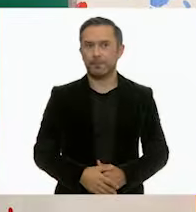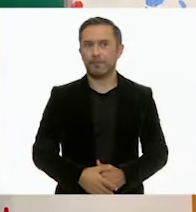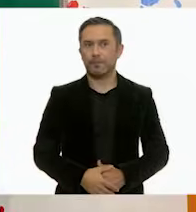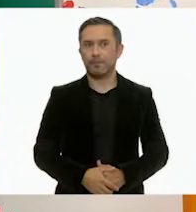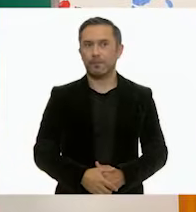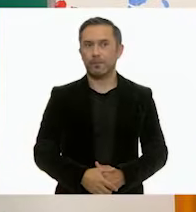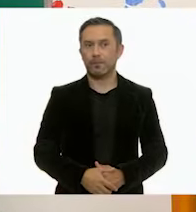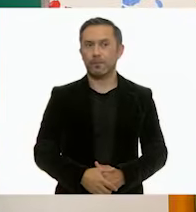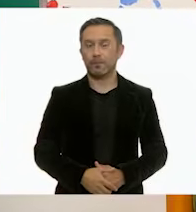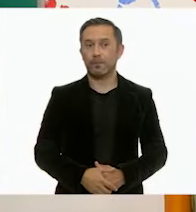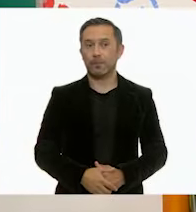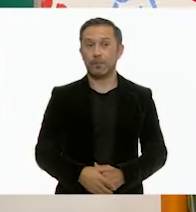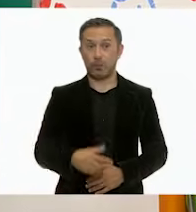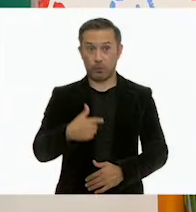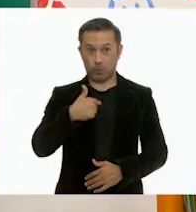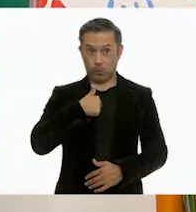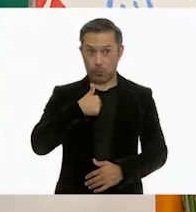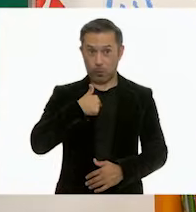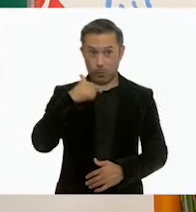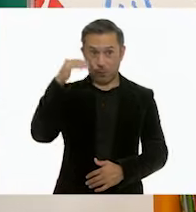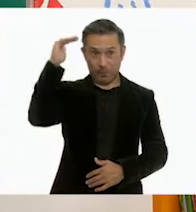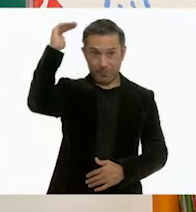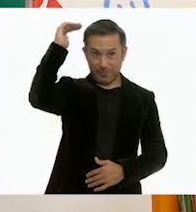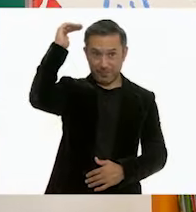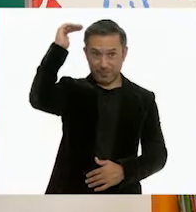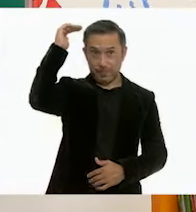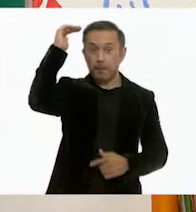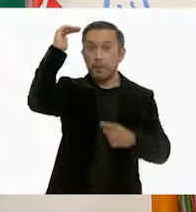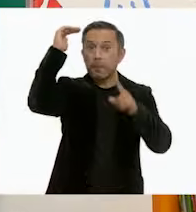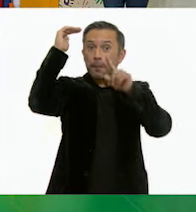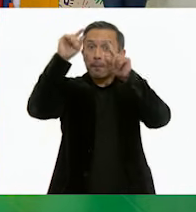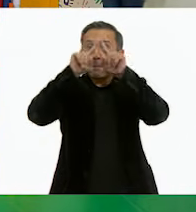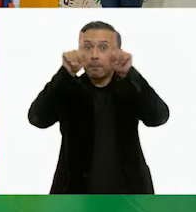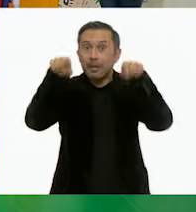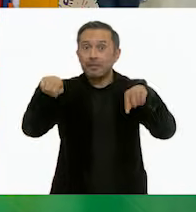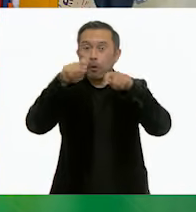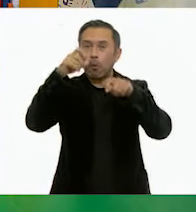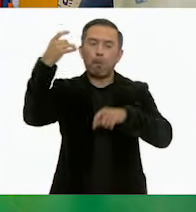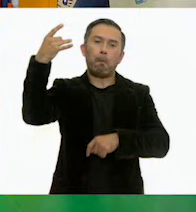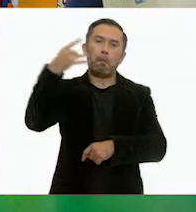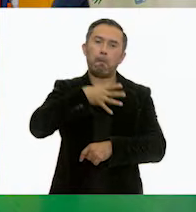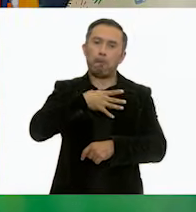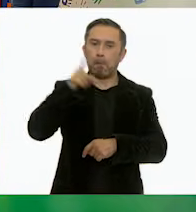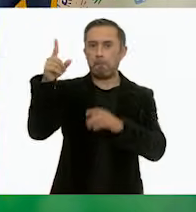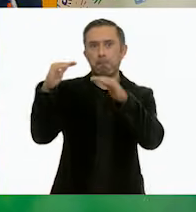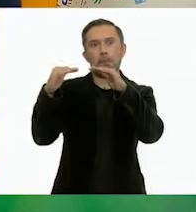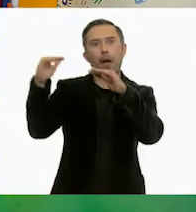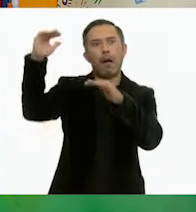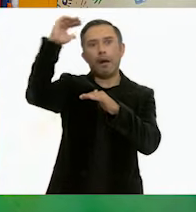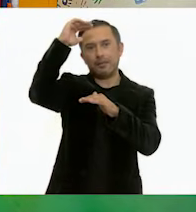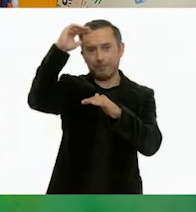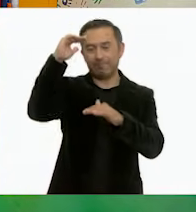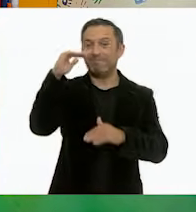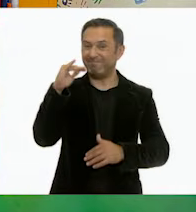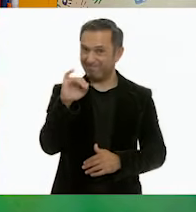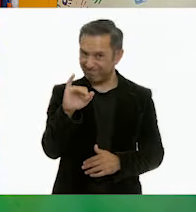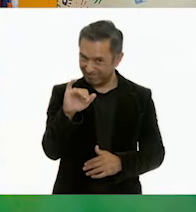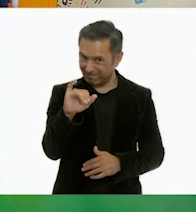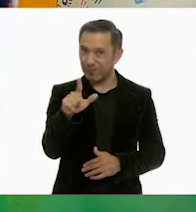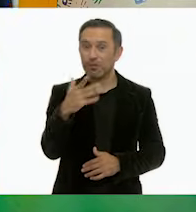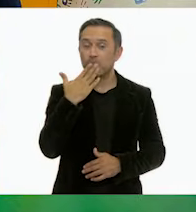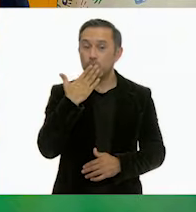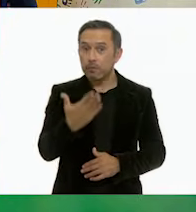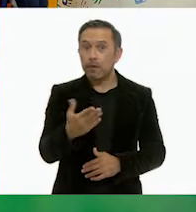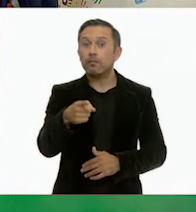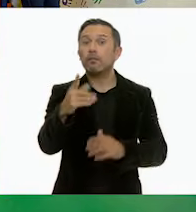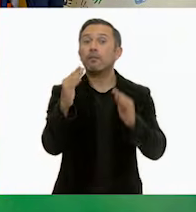El pizarrón en relación a mi estatura es alto. Muy bien. Y tal vez en casa ustedes, niñas y